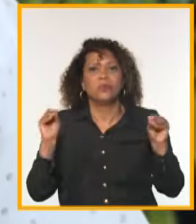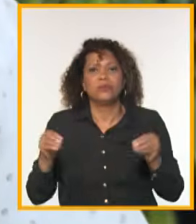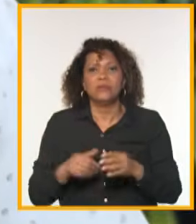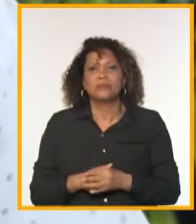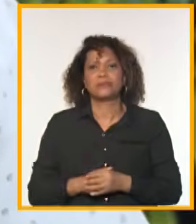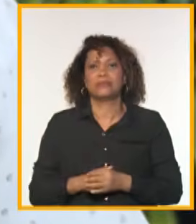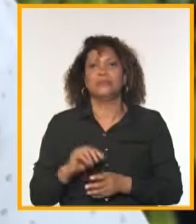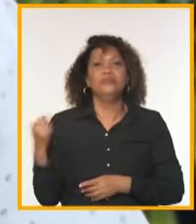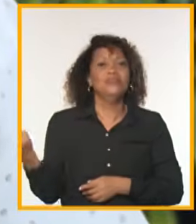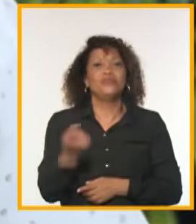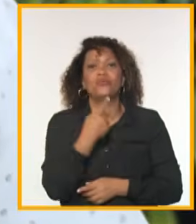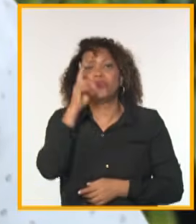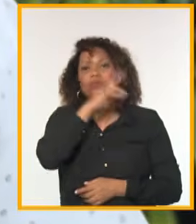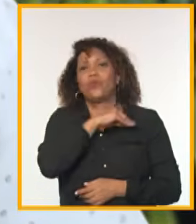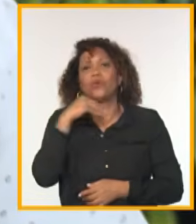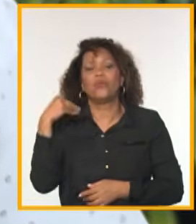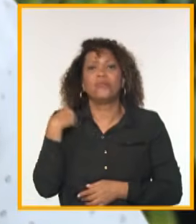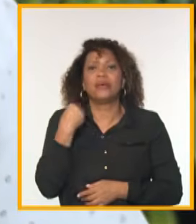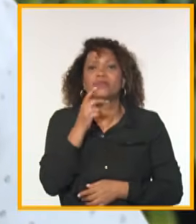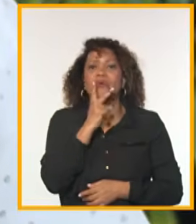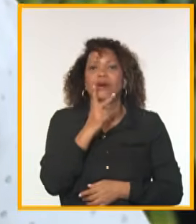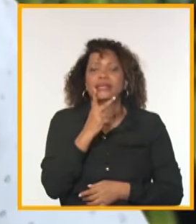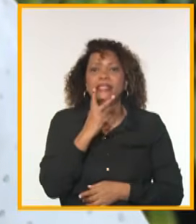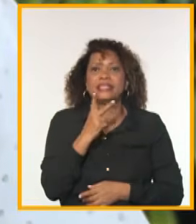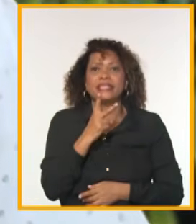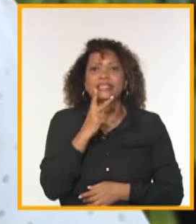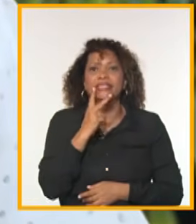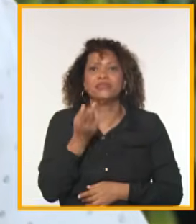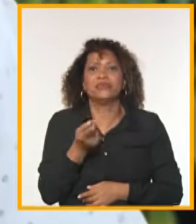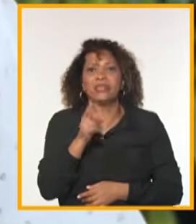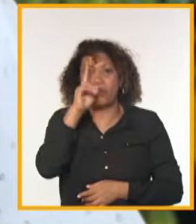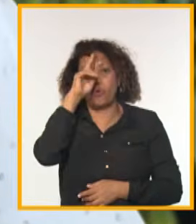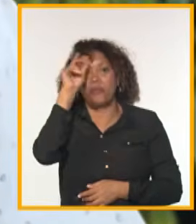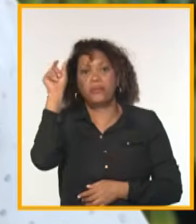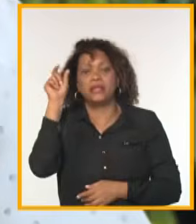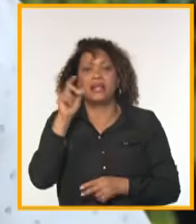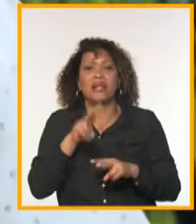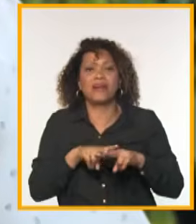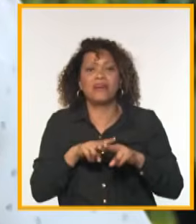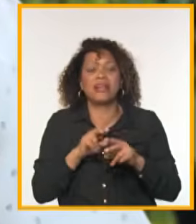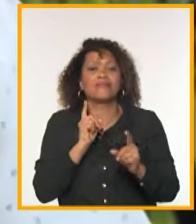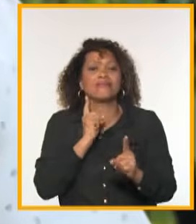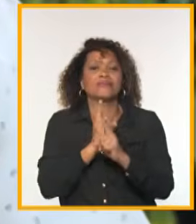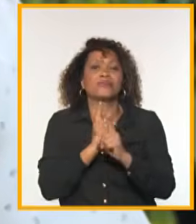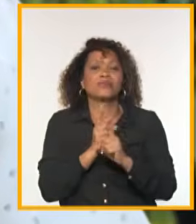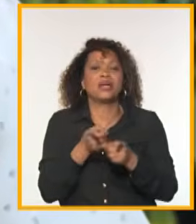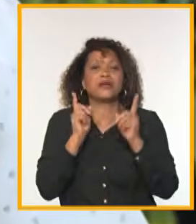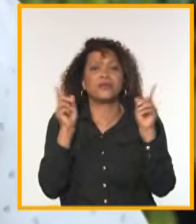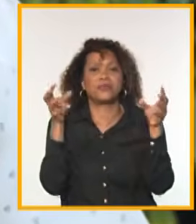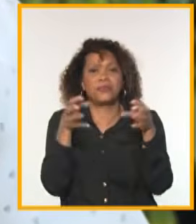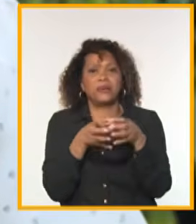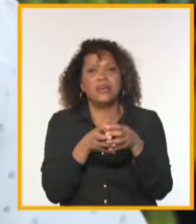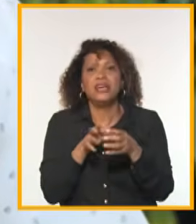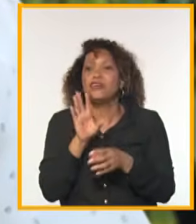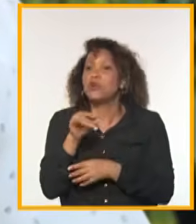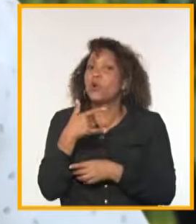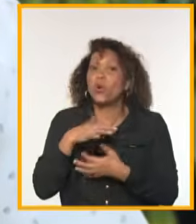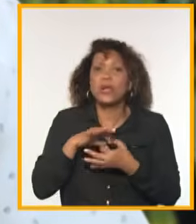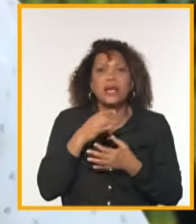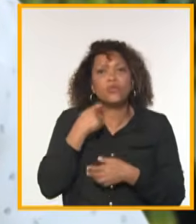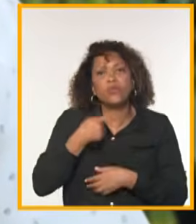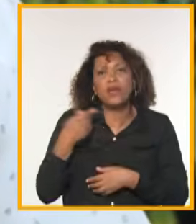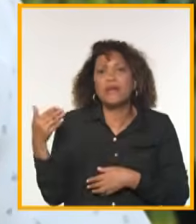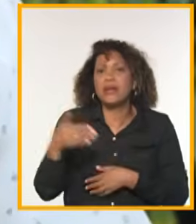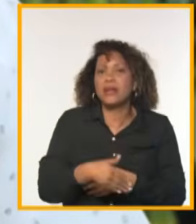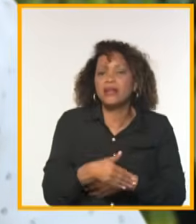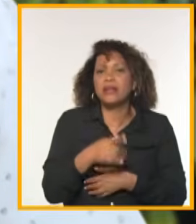los médicos de la atención secundaria, o sea, de hospitales de La Habana. Y yo le dije, Jorge, tú no puedes dejar de estar. Primero